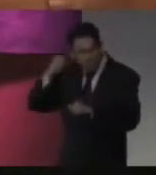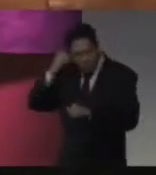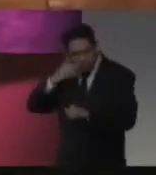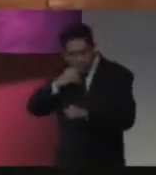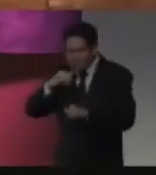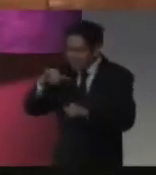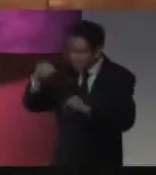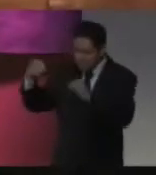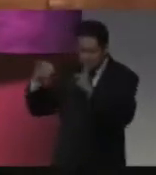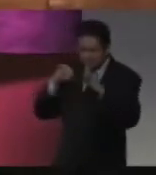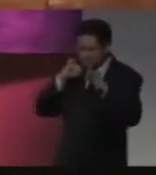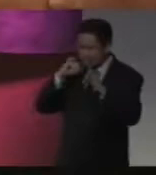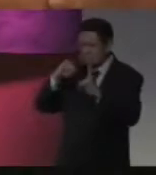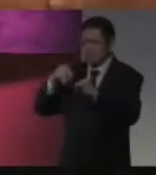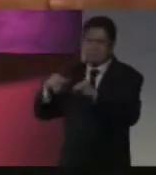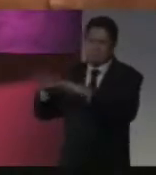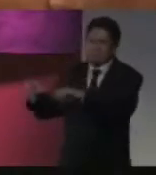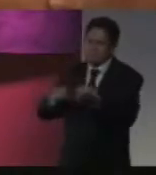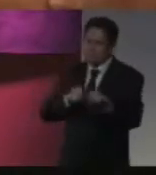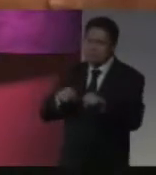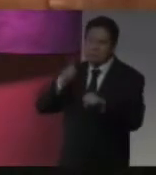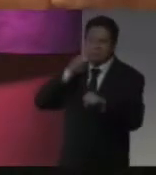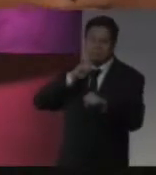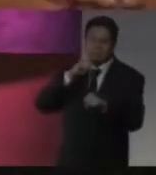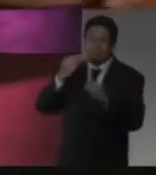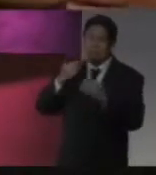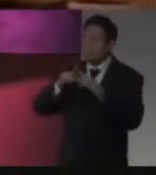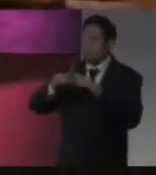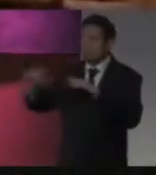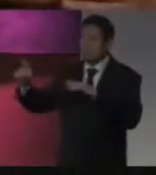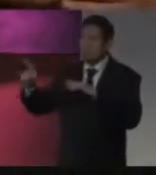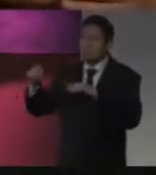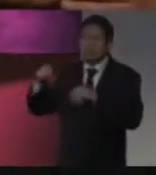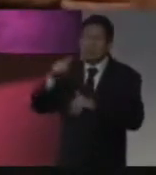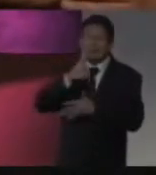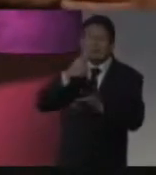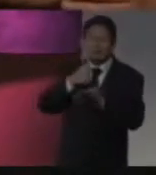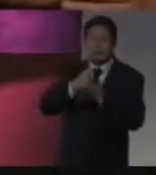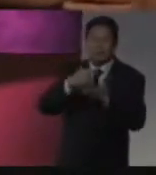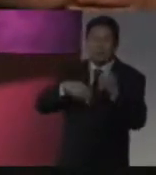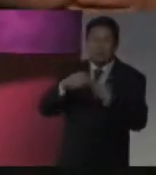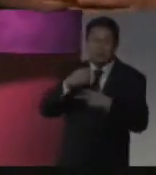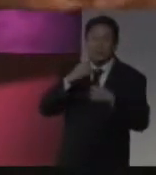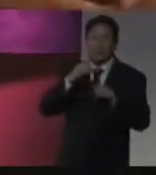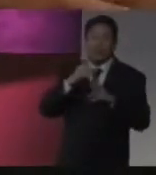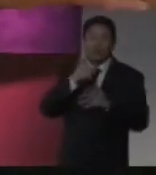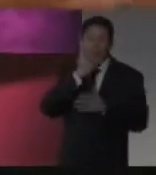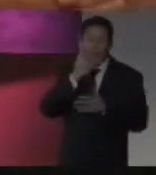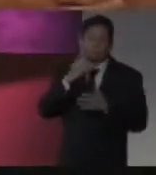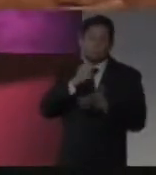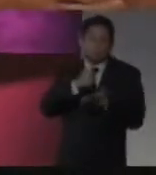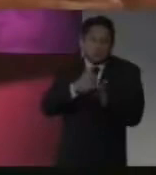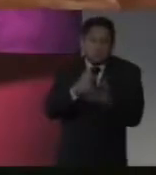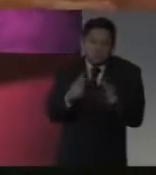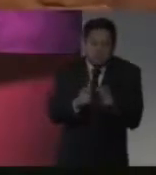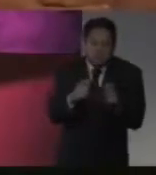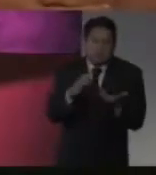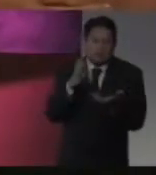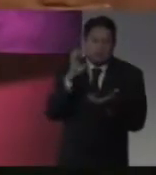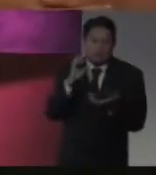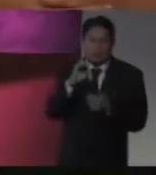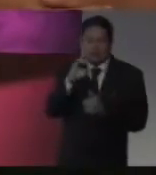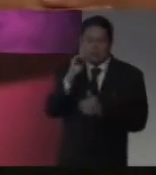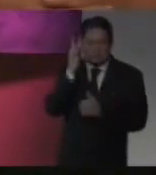han tenido que emigrar y están viviendo en la periferia de San Cristóbal, de Tuxtla, qué sé yo, de las ciudades,